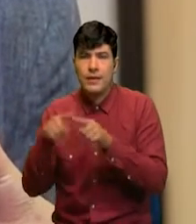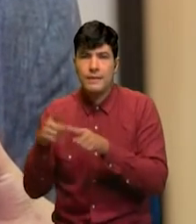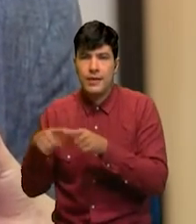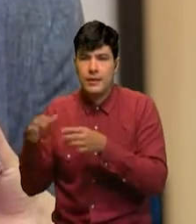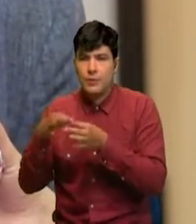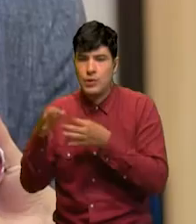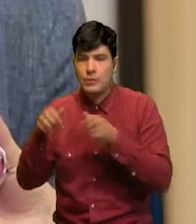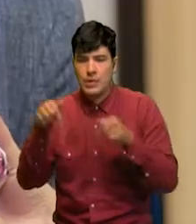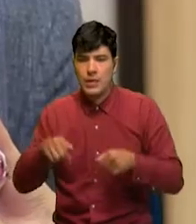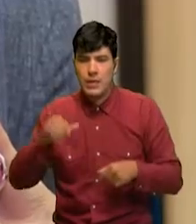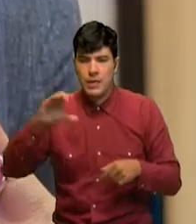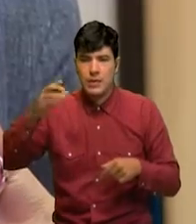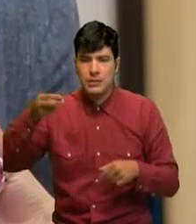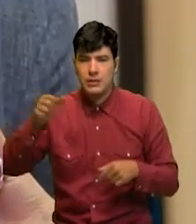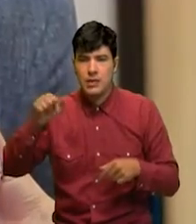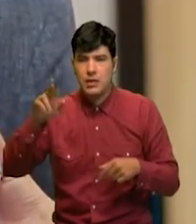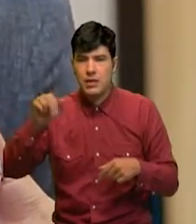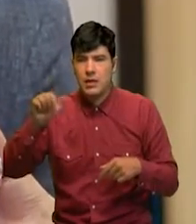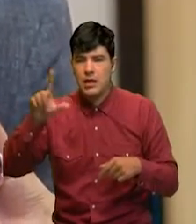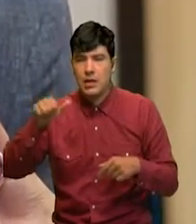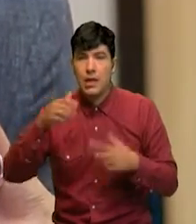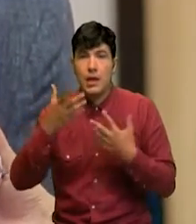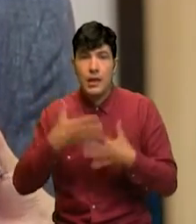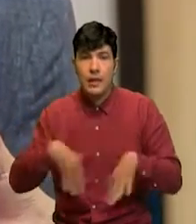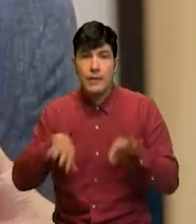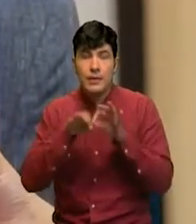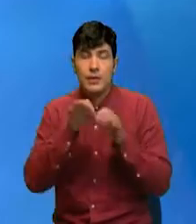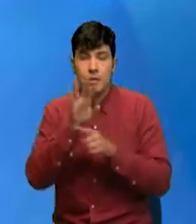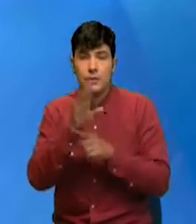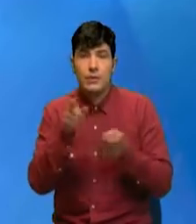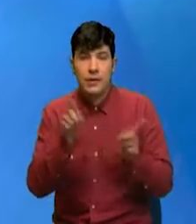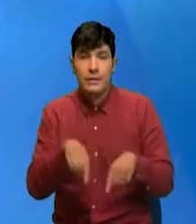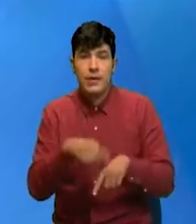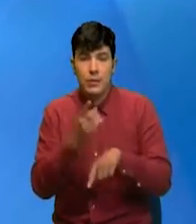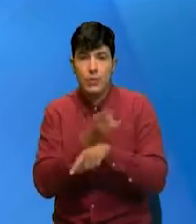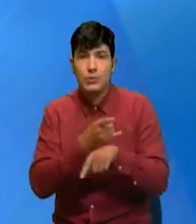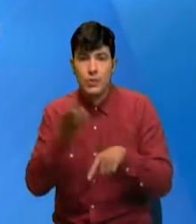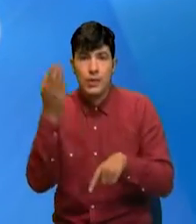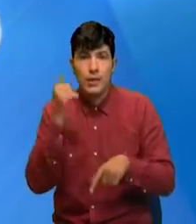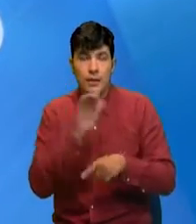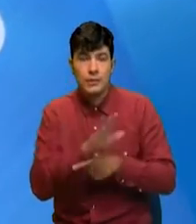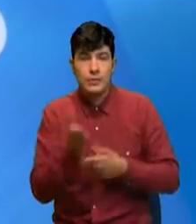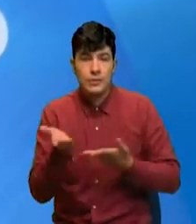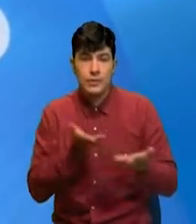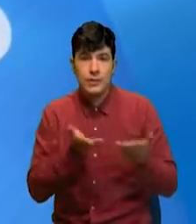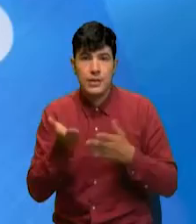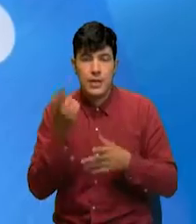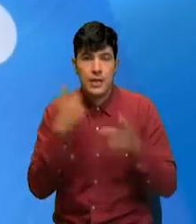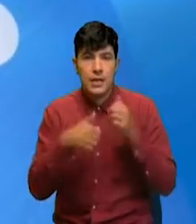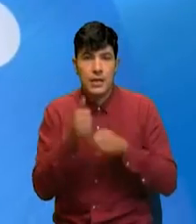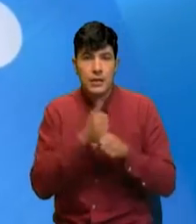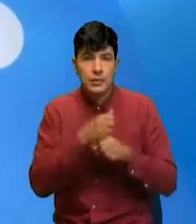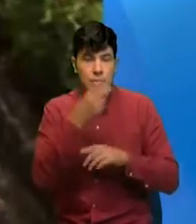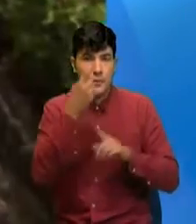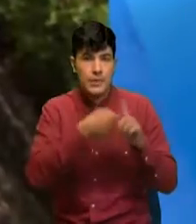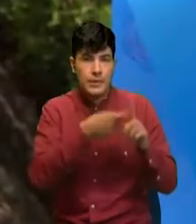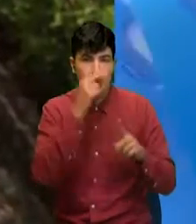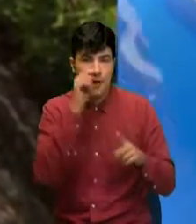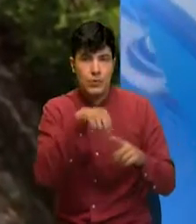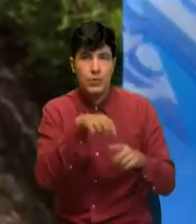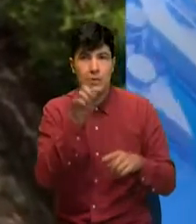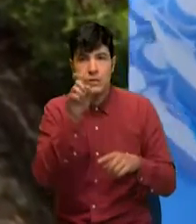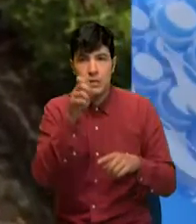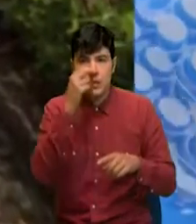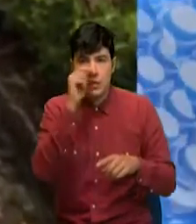de charalá importante también a derecho uso de los servicios del hospital del año del mes de junio 5 de 6